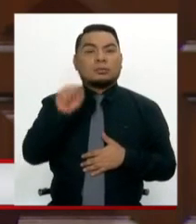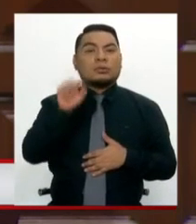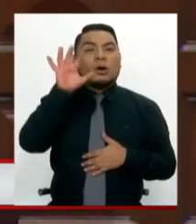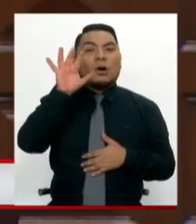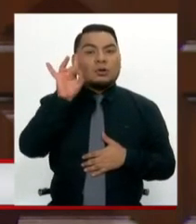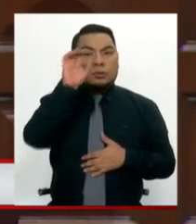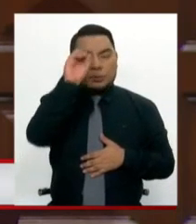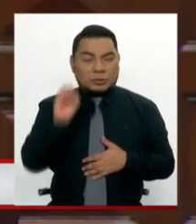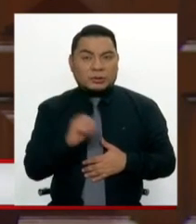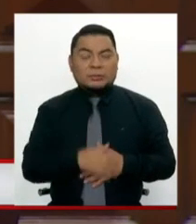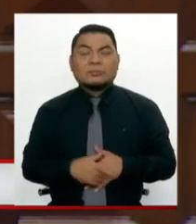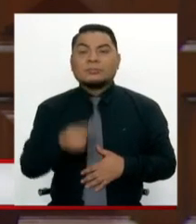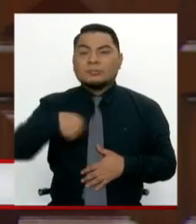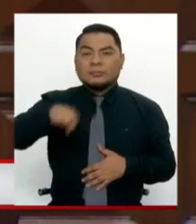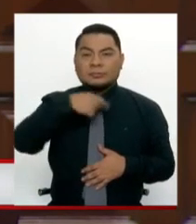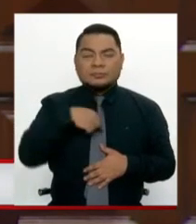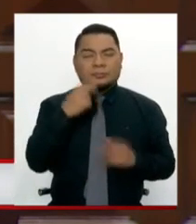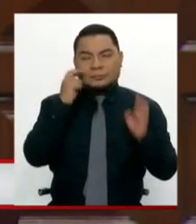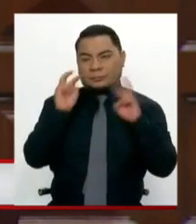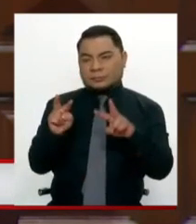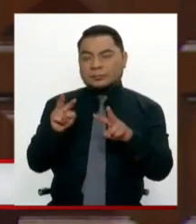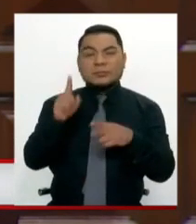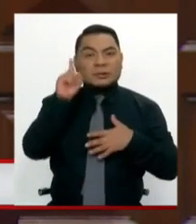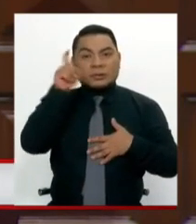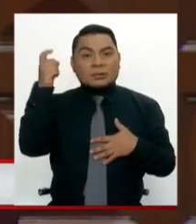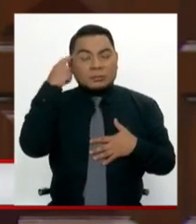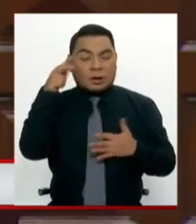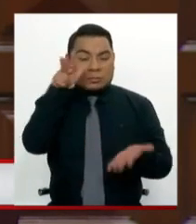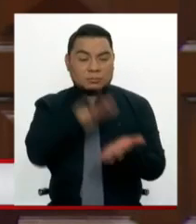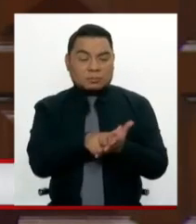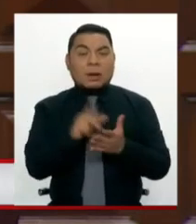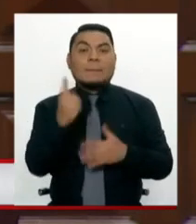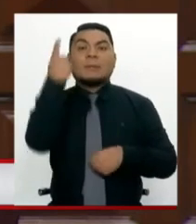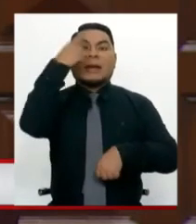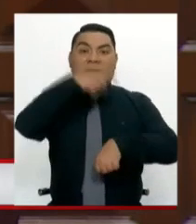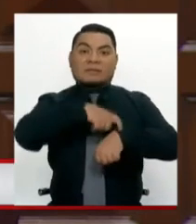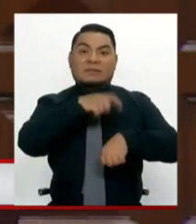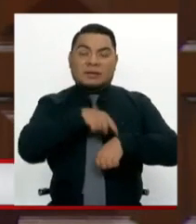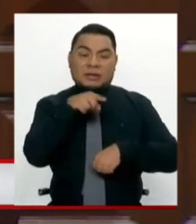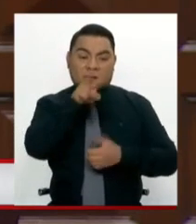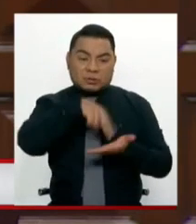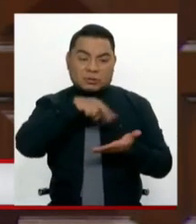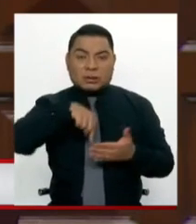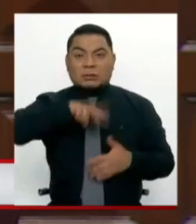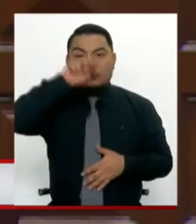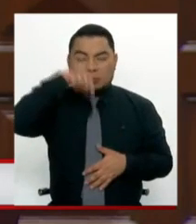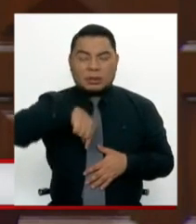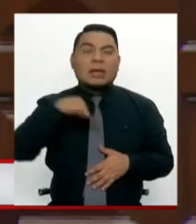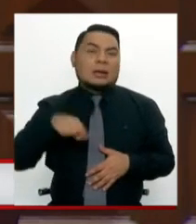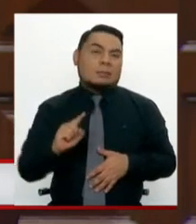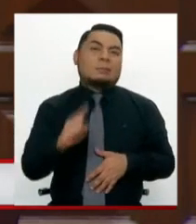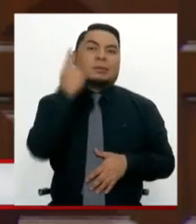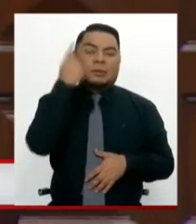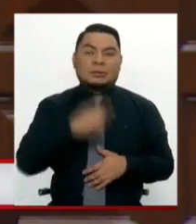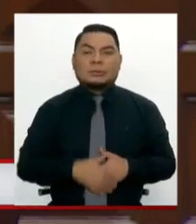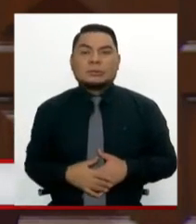39.8%, lo cual nos hace ver que esta política aprobada por primera vez en el Perú es una